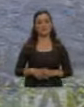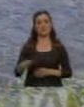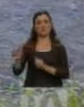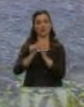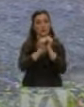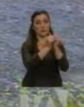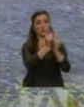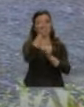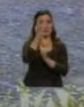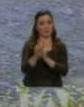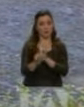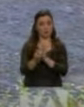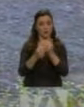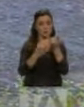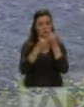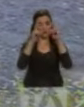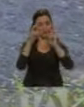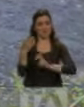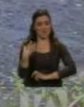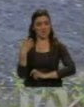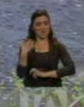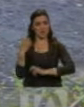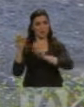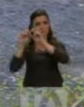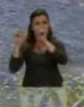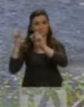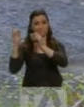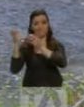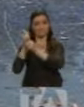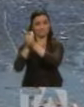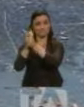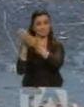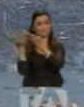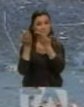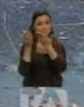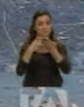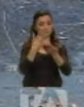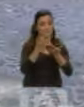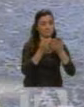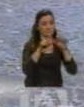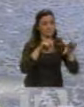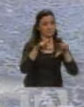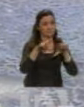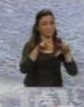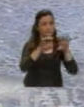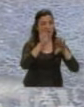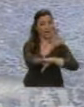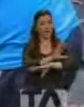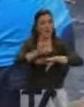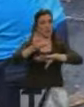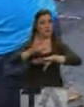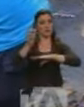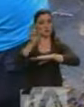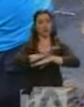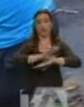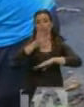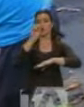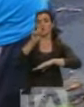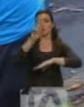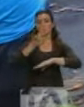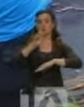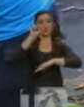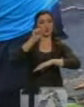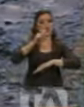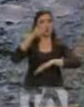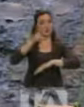Acompañados por uno de los activistas que impulsan el reclamo a la petrolera estatal ecuatoriana, llegamos hasta las inmediaciones del campo Shushuki. Esta es una de las